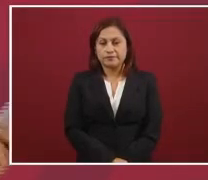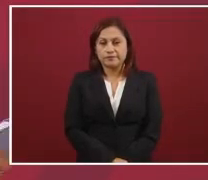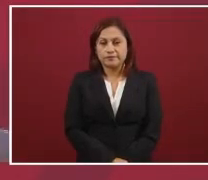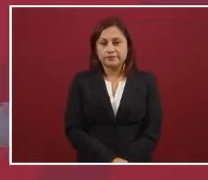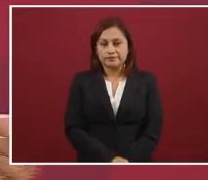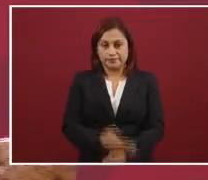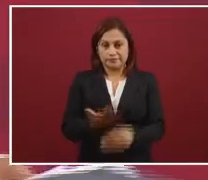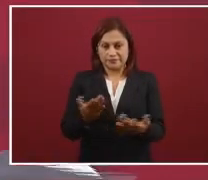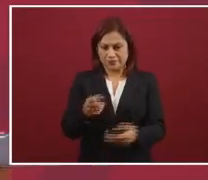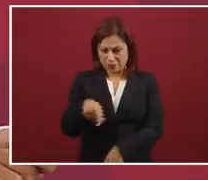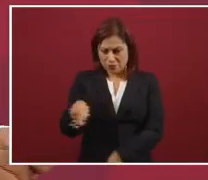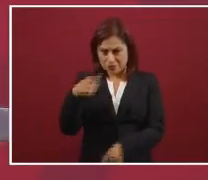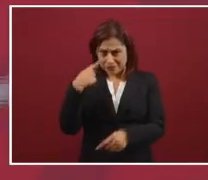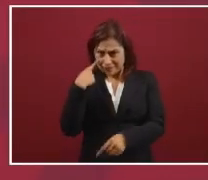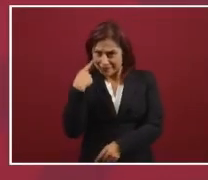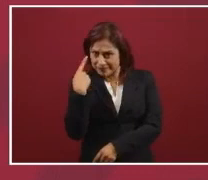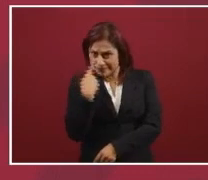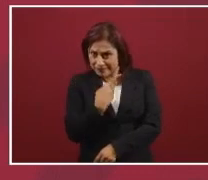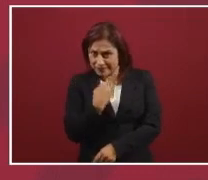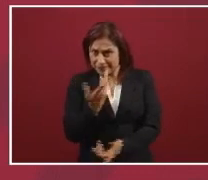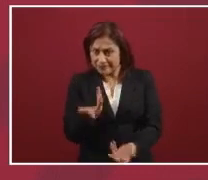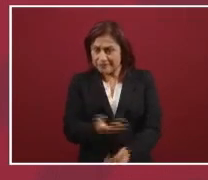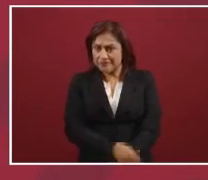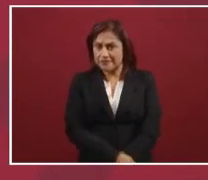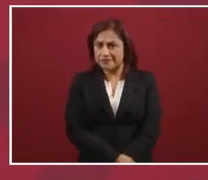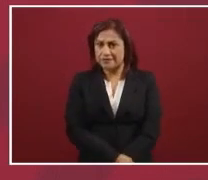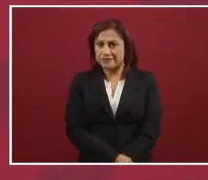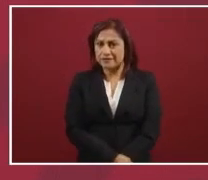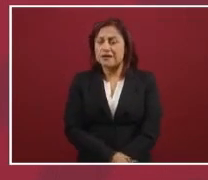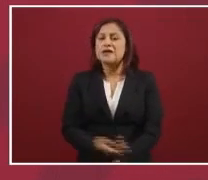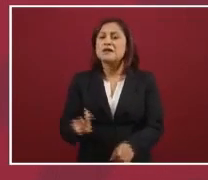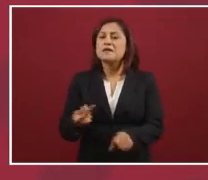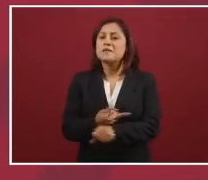Fíjense hasta dónde llegó la enajenación